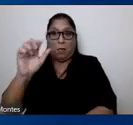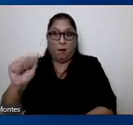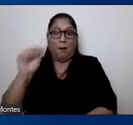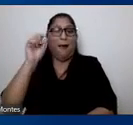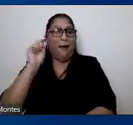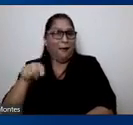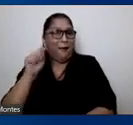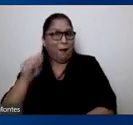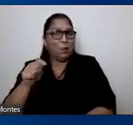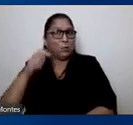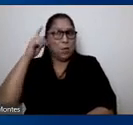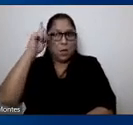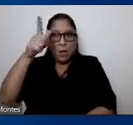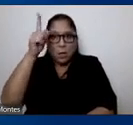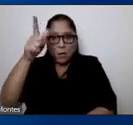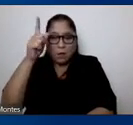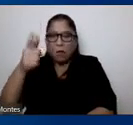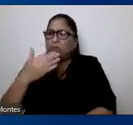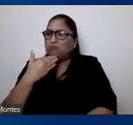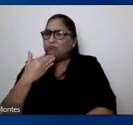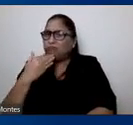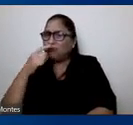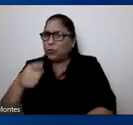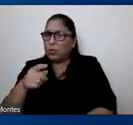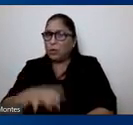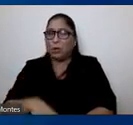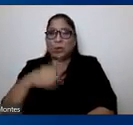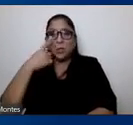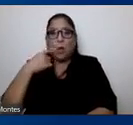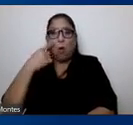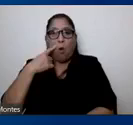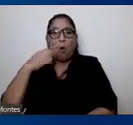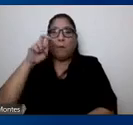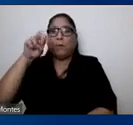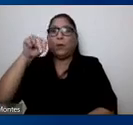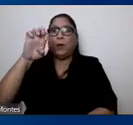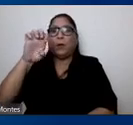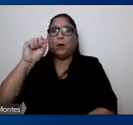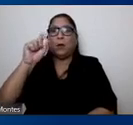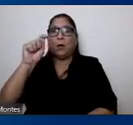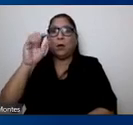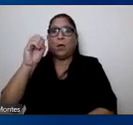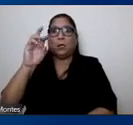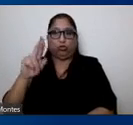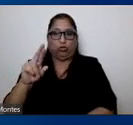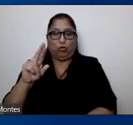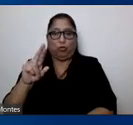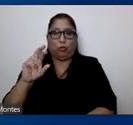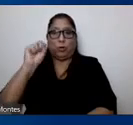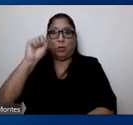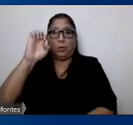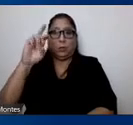estuvo liderado por este señor Néstor Serpa Cartolini.